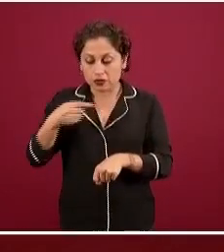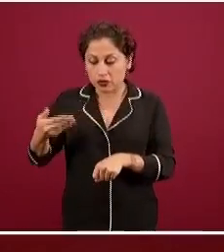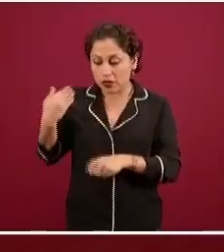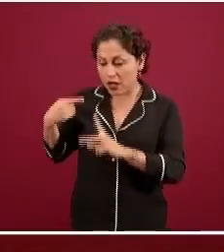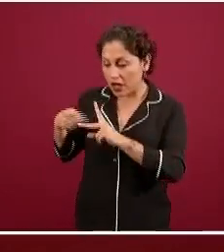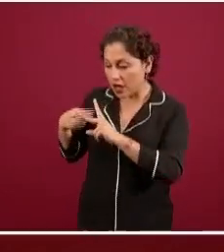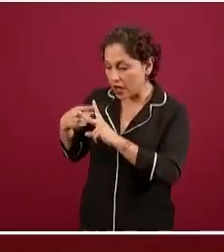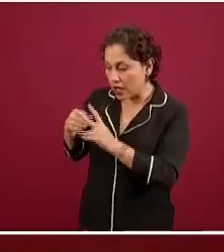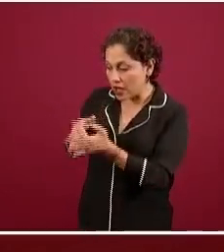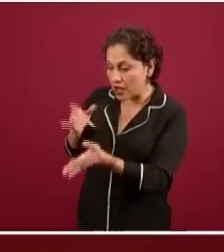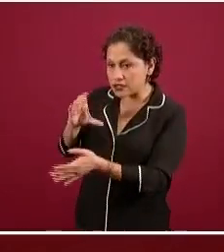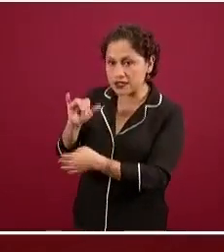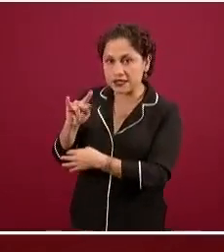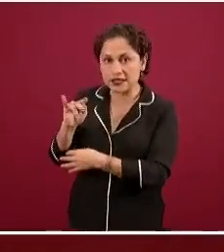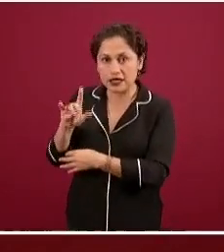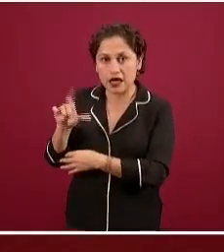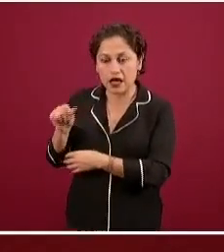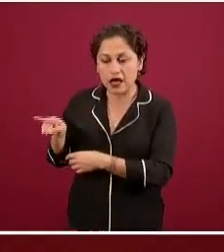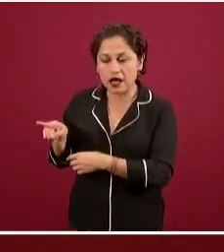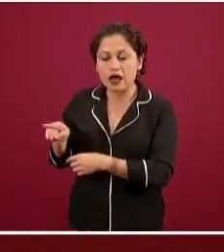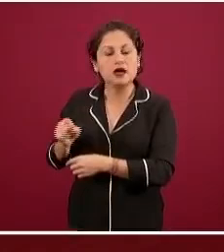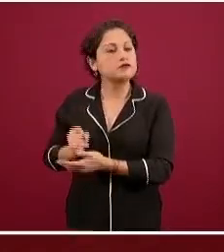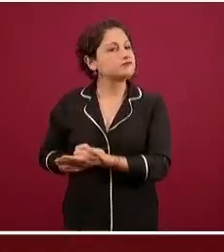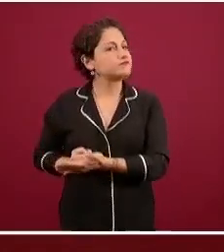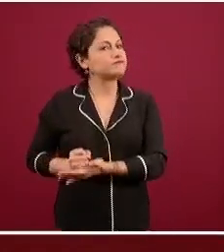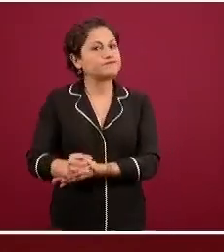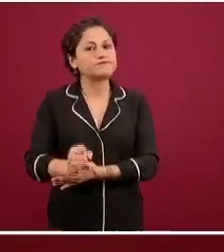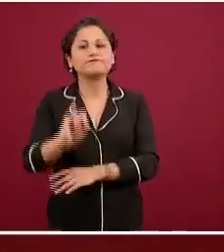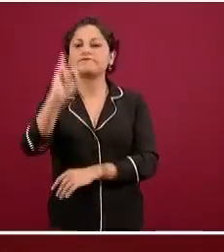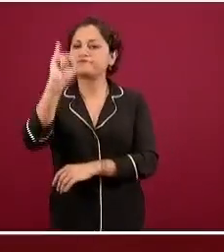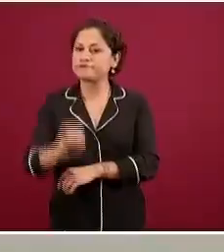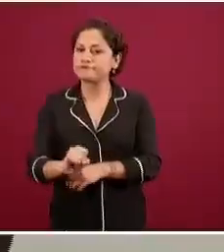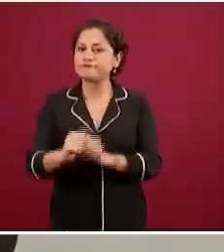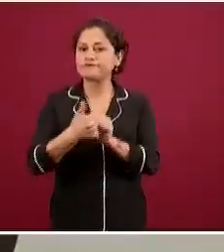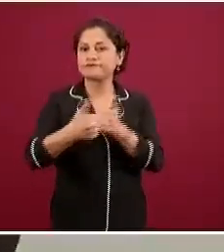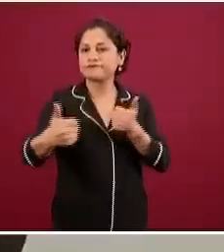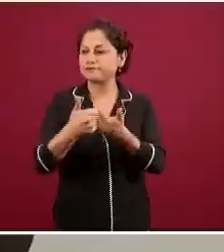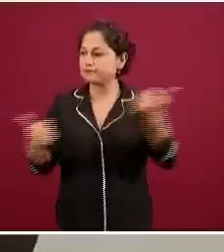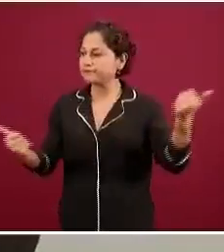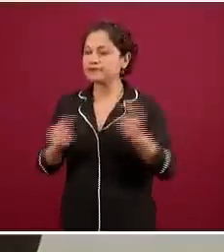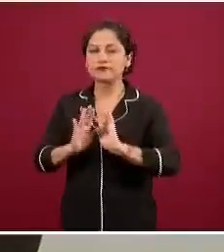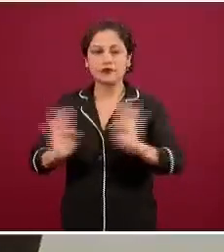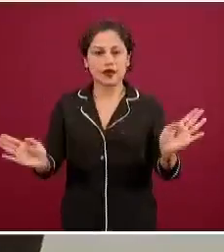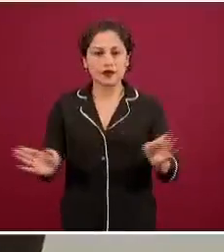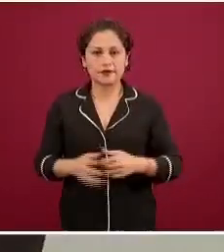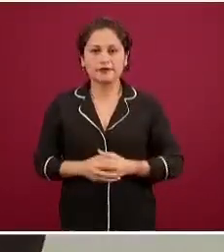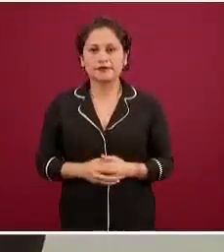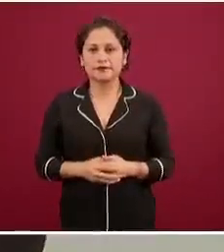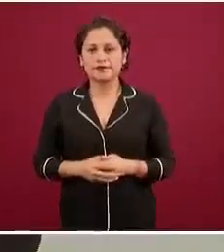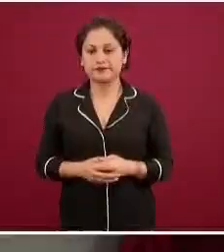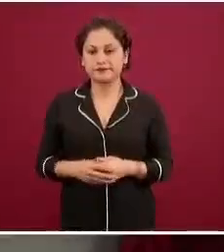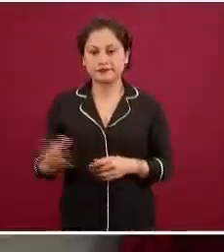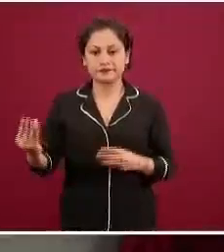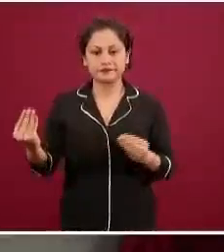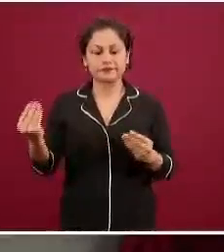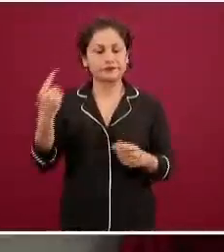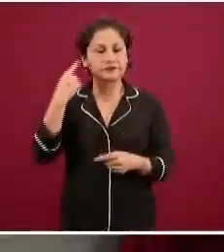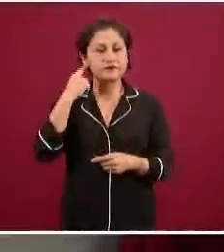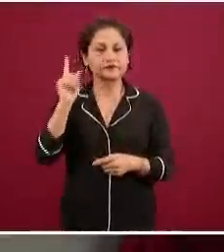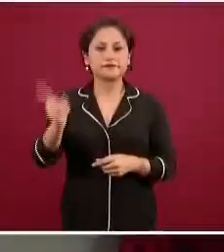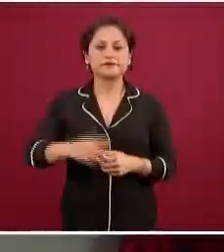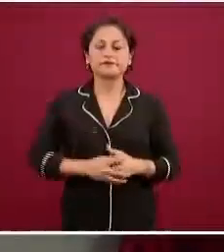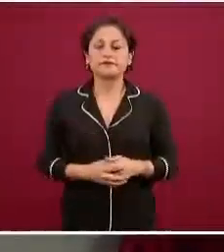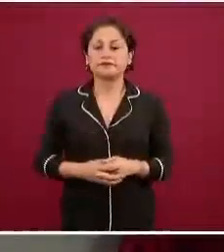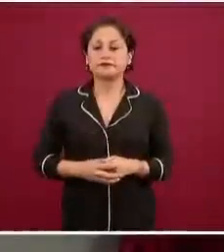decisión. Hoy empiezan las medidas de mitigación masivas. Doctor, Si los otros se llaman casos confirmados, estos se pueden